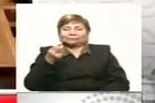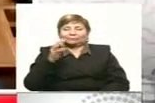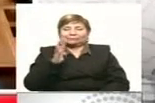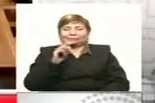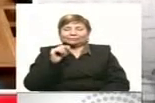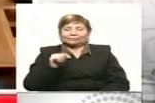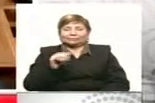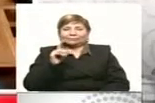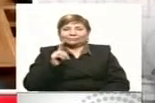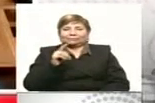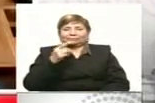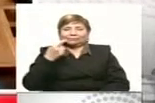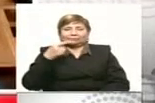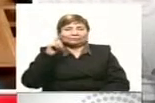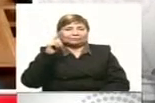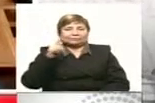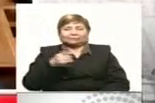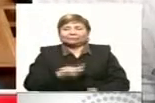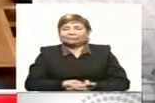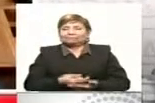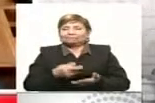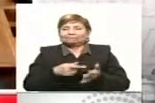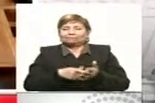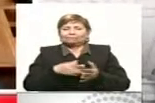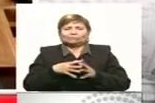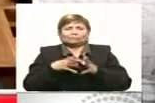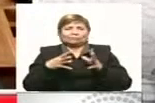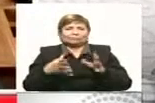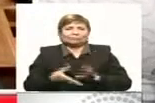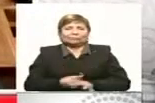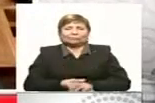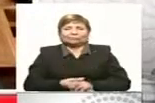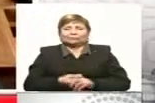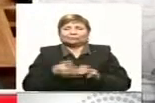11.251.1 millones, monto mayor en